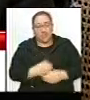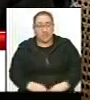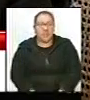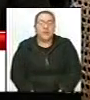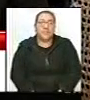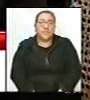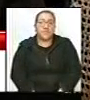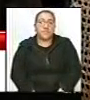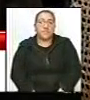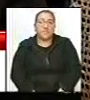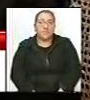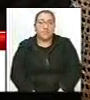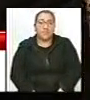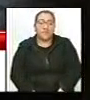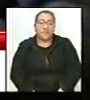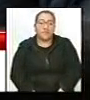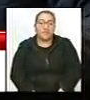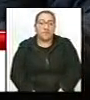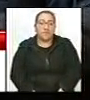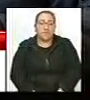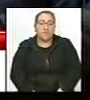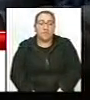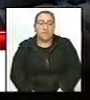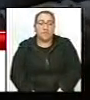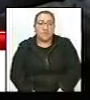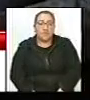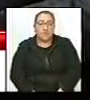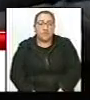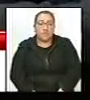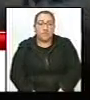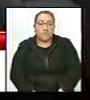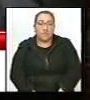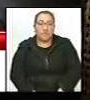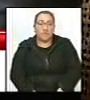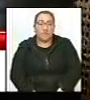presidente. Tiene el uso de la palabra congresista Martínez Lizana.